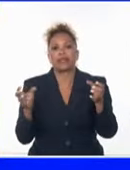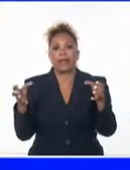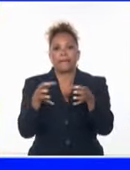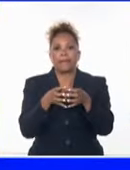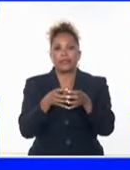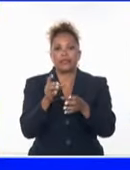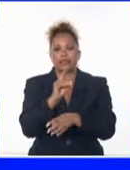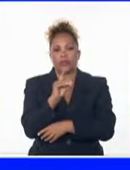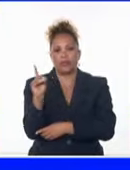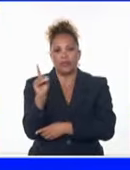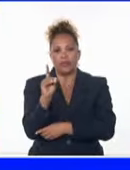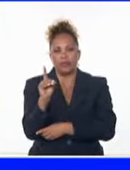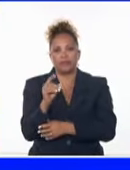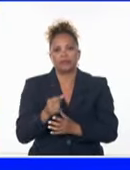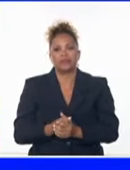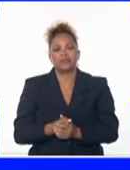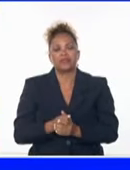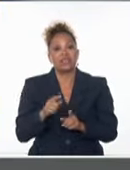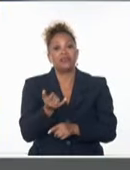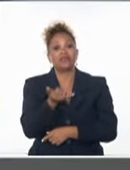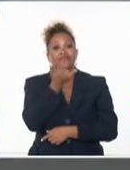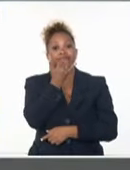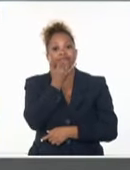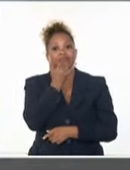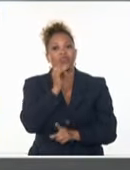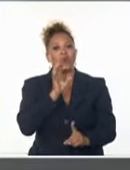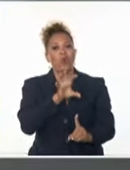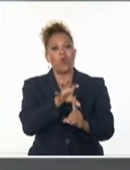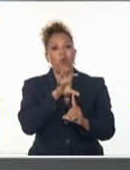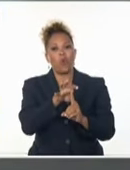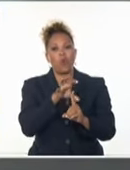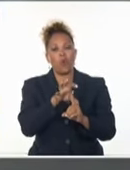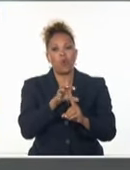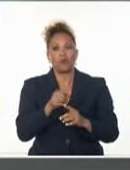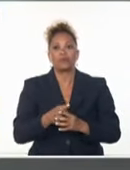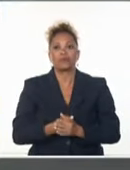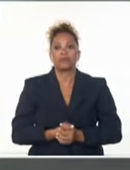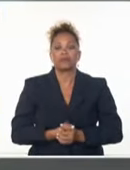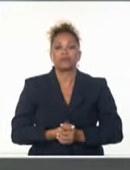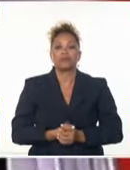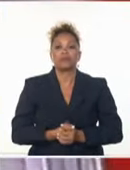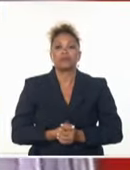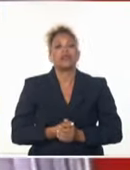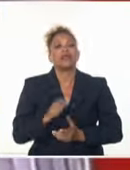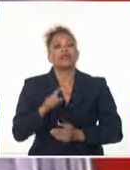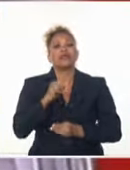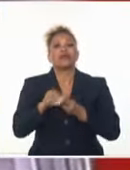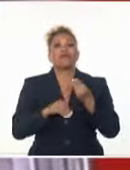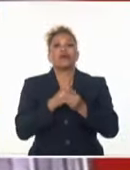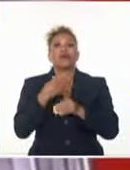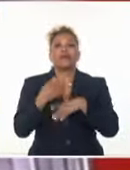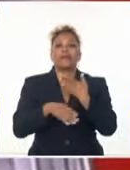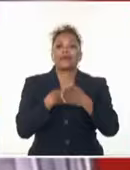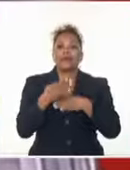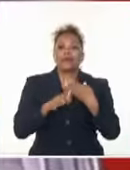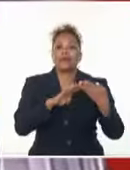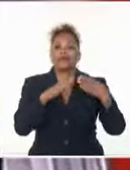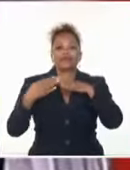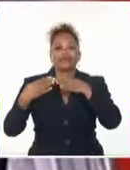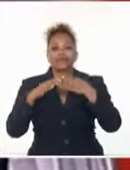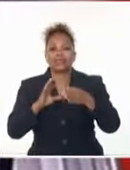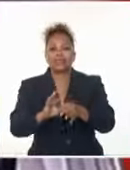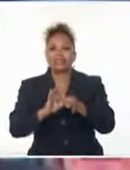Vox. Esto provocó un escándalo que escaló con el paso de los días hasta convertirse en el conflicto diplomático más grave que